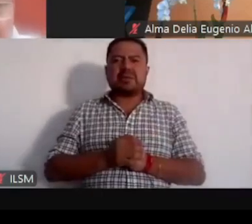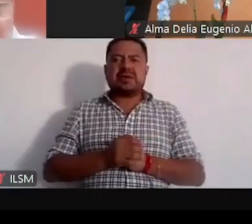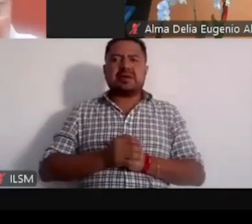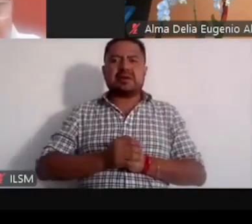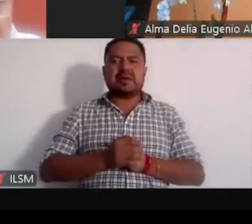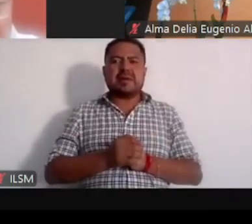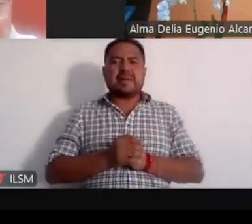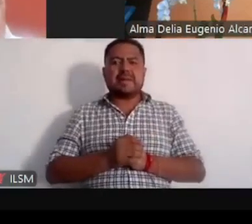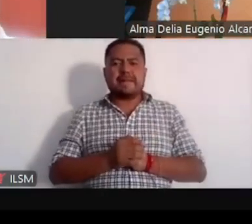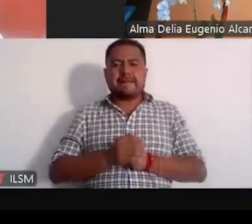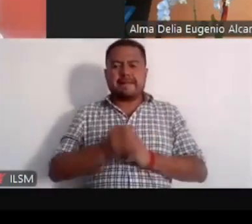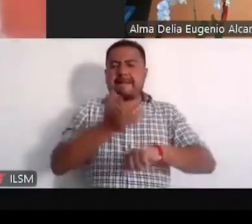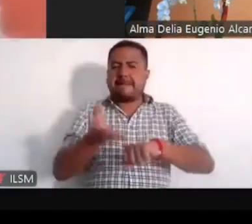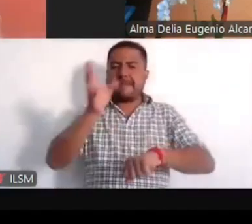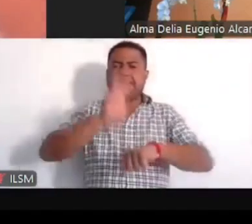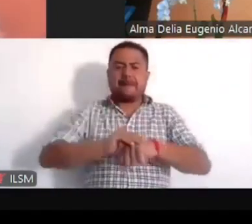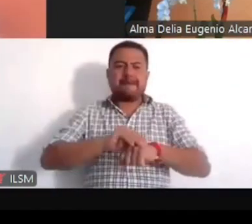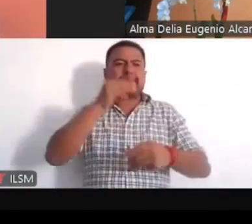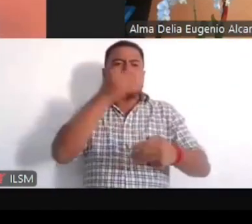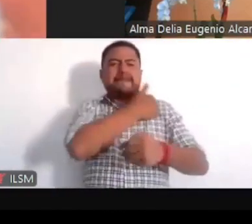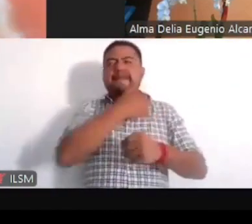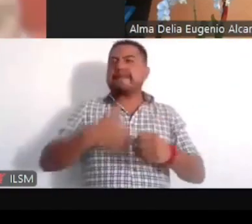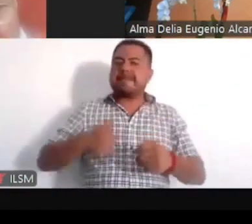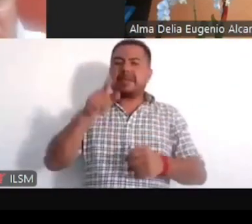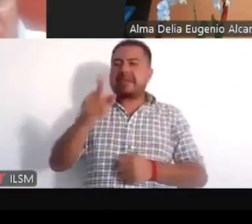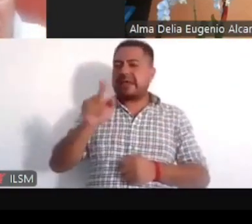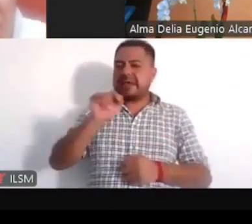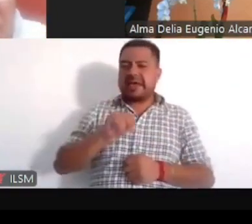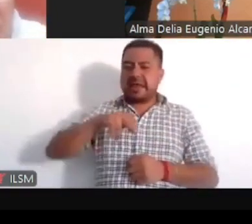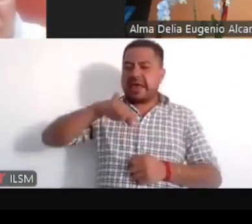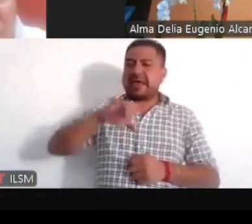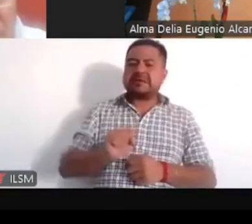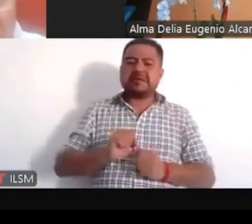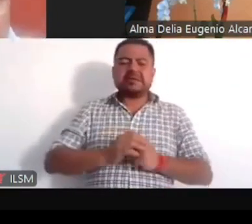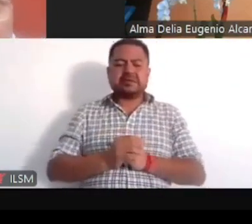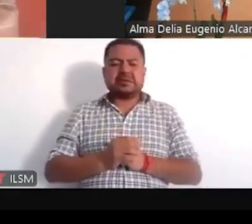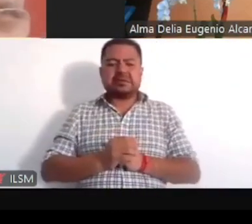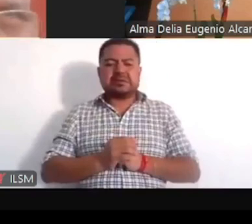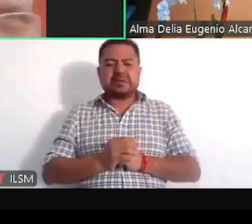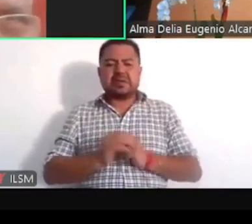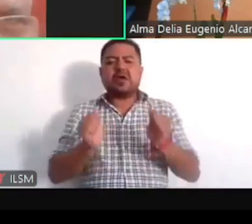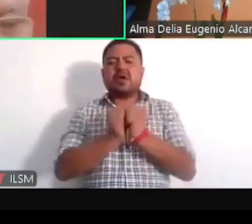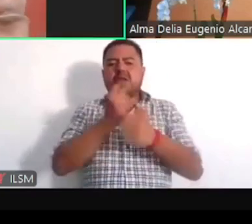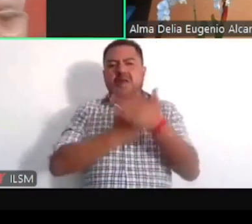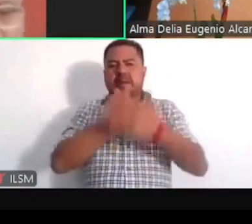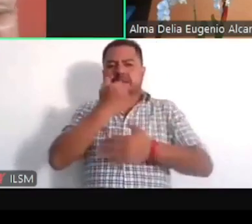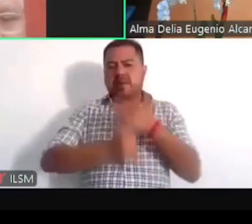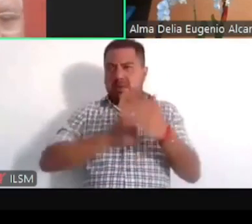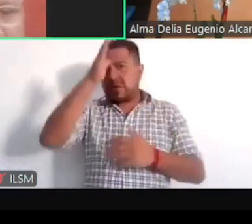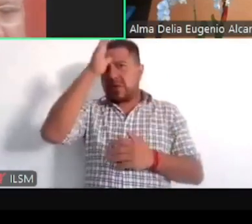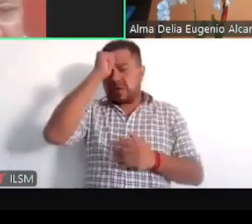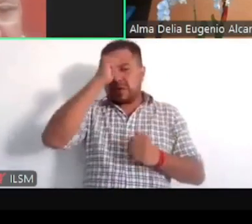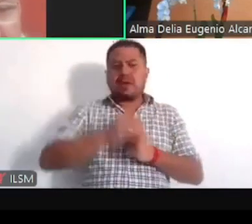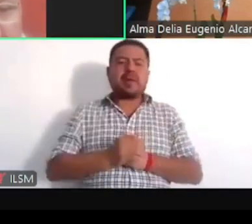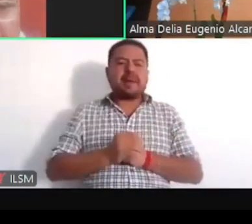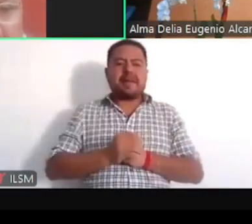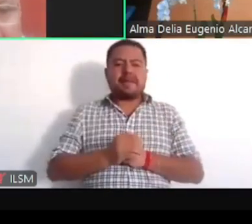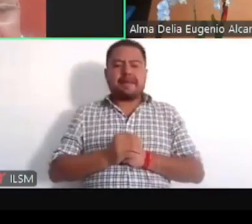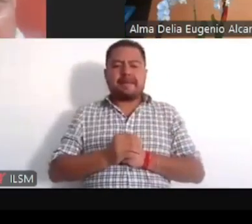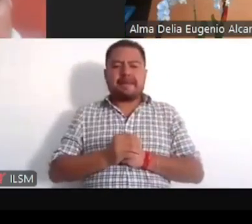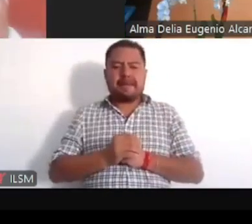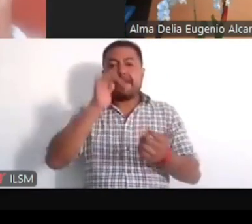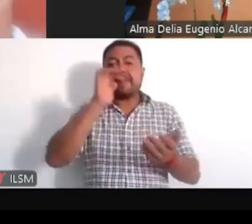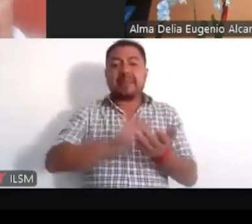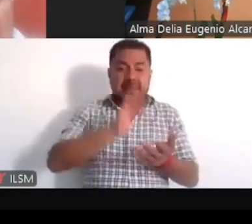correspondiente aor magistrada presidenta magistrado ponente josc Salgado con el proyecto